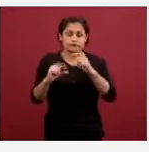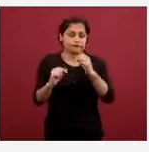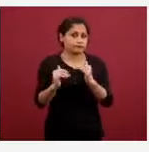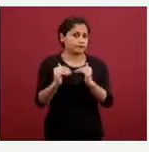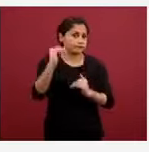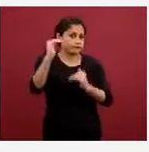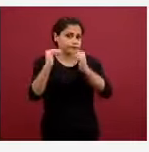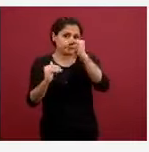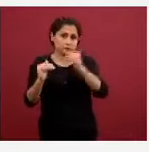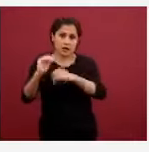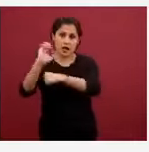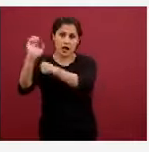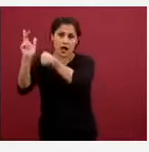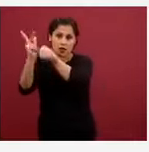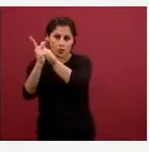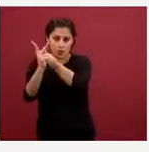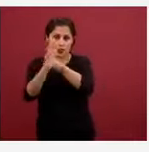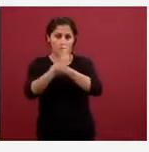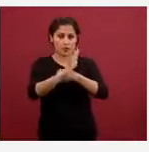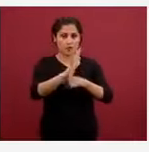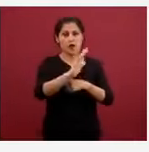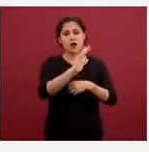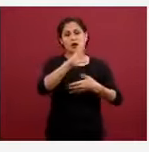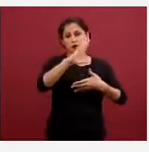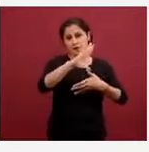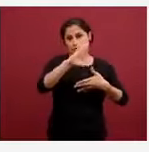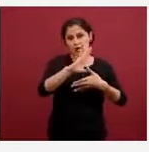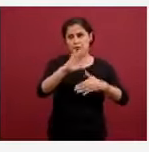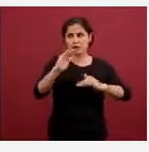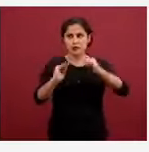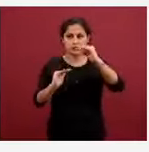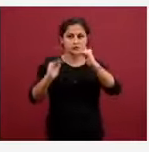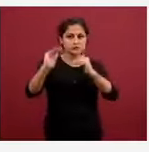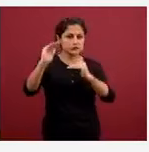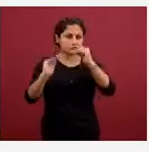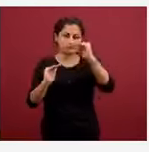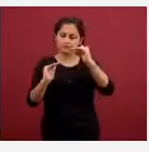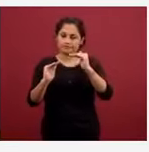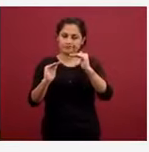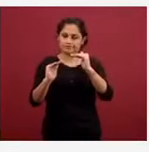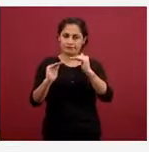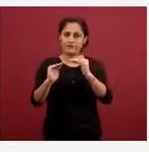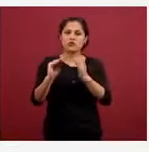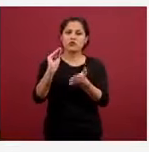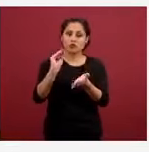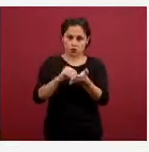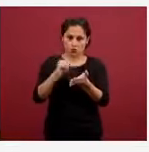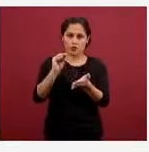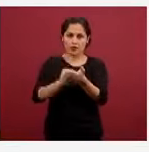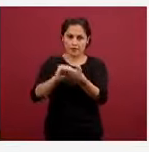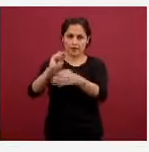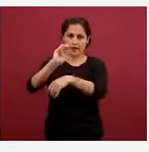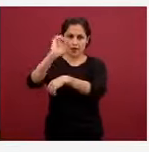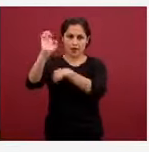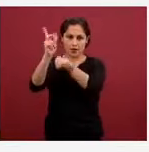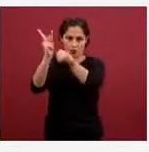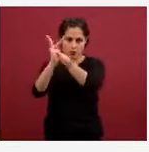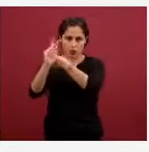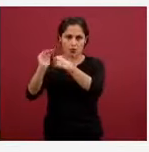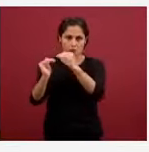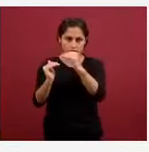de Europa y la región de las Américas, aunque se mantiene aún por poquito todavía la región de las Américas